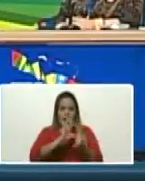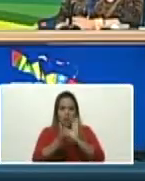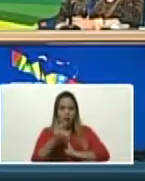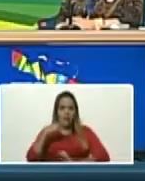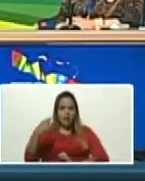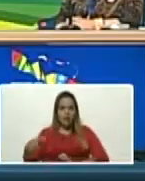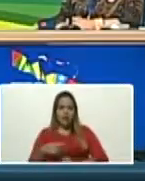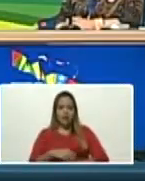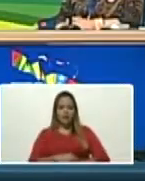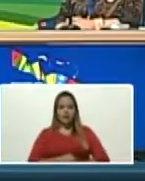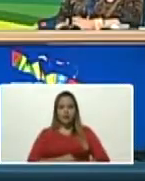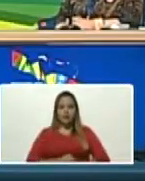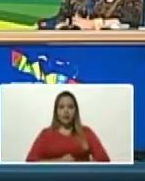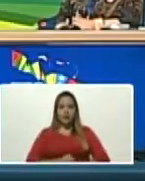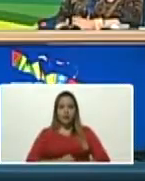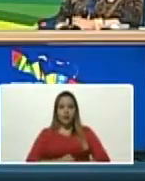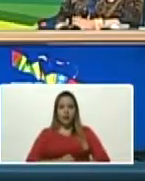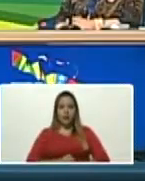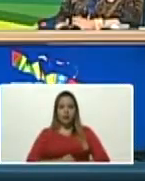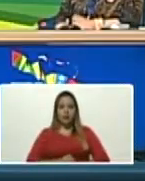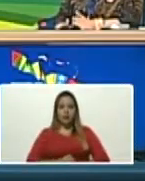y la geopolítica mundial,